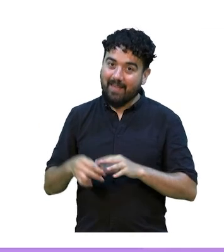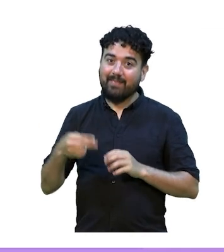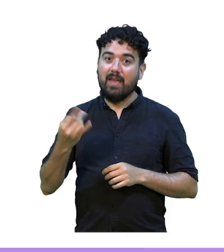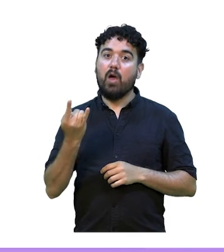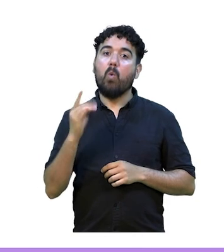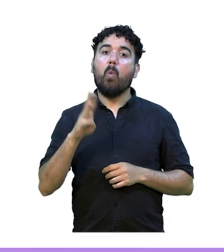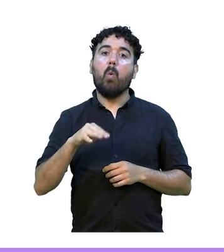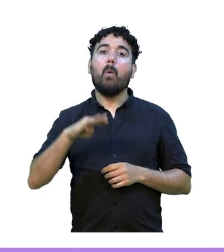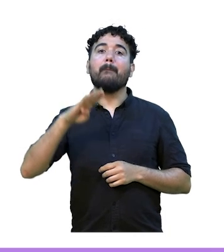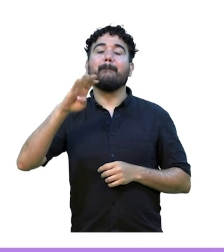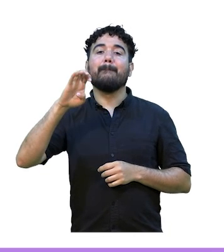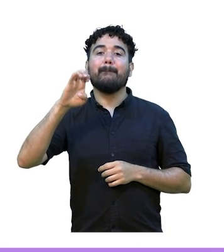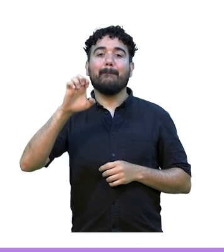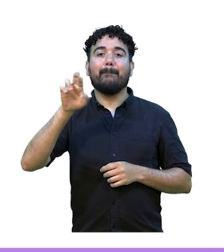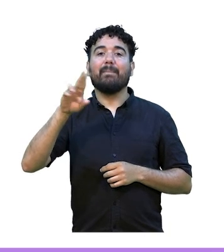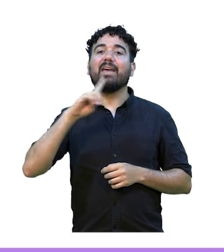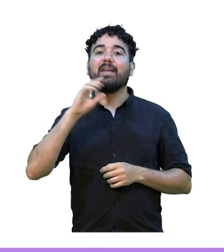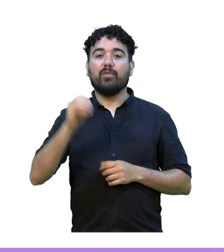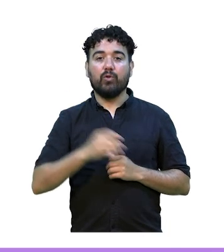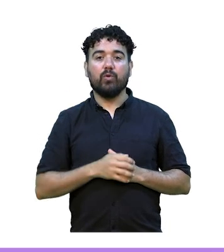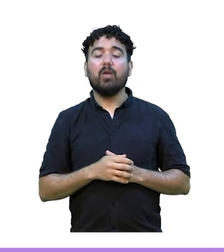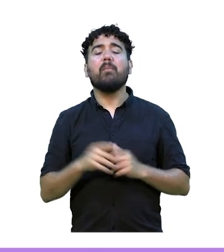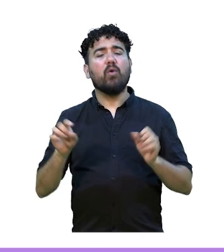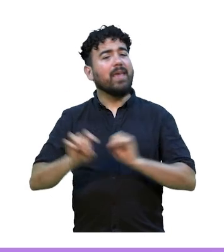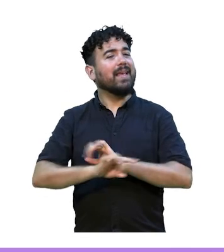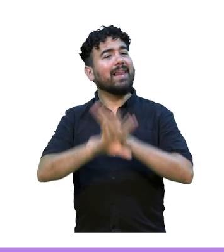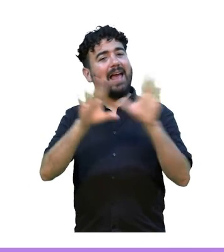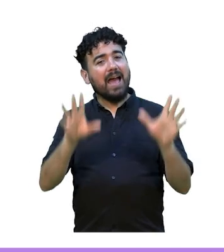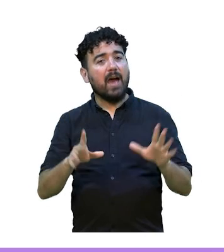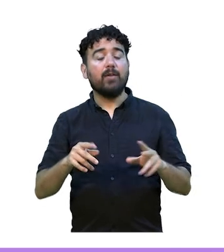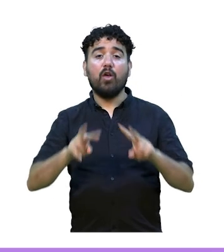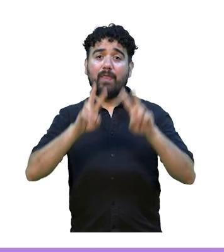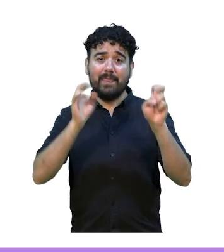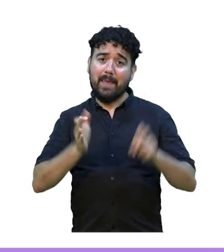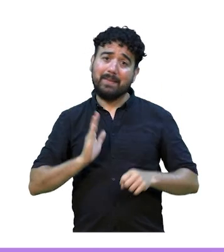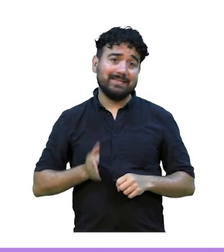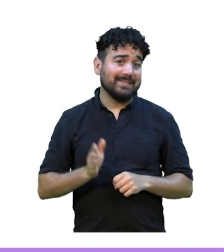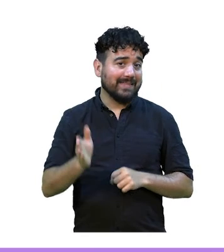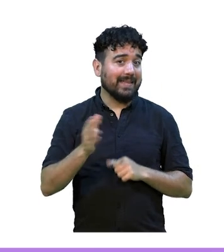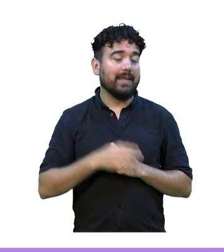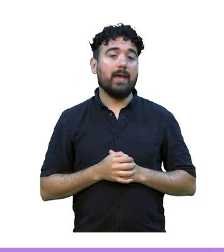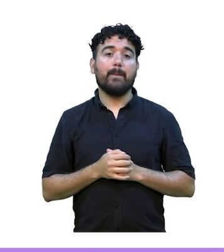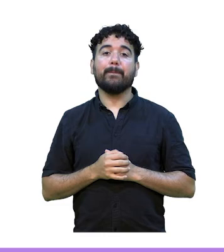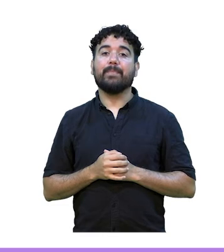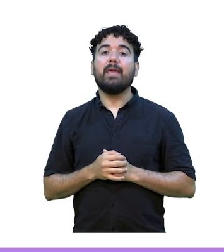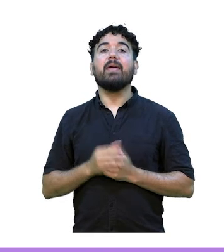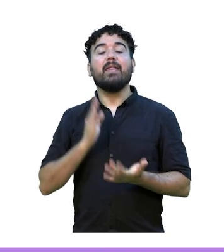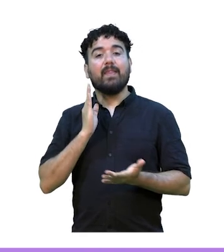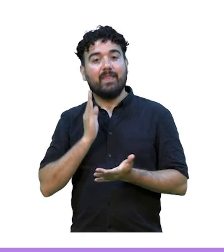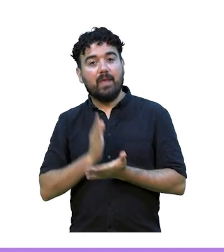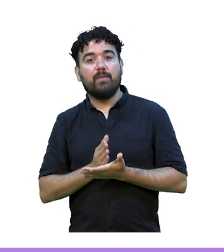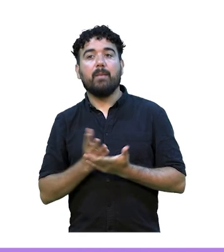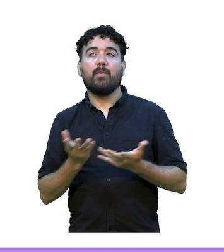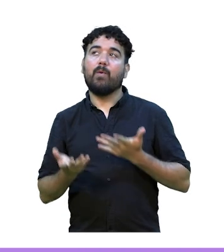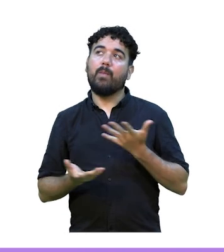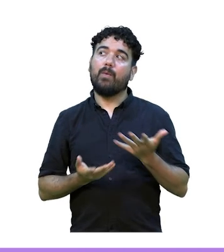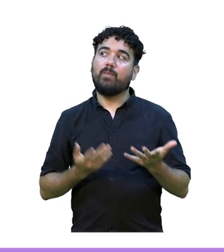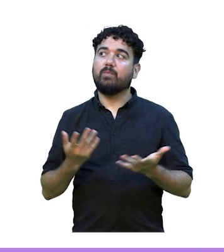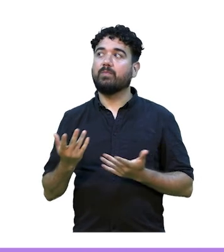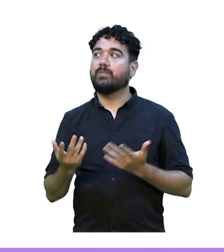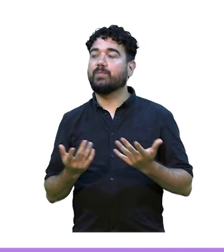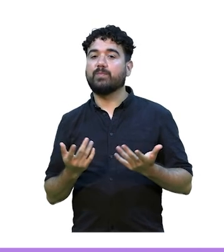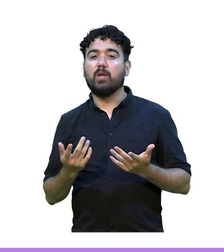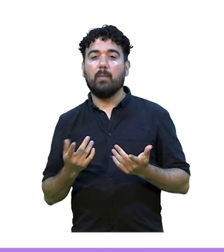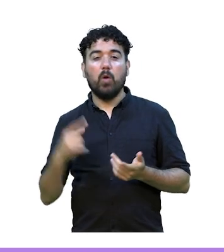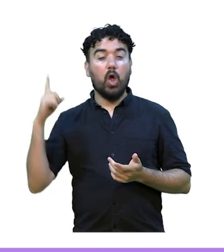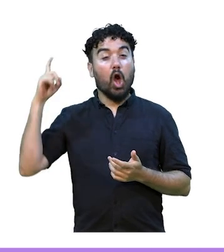Eso. Gracias, Humberto. Bueno, queda bastante claro que es un tema latente, que